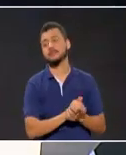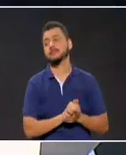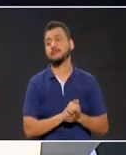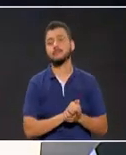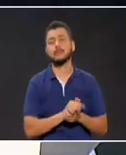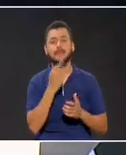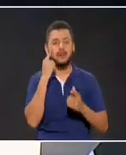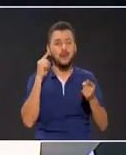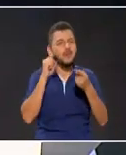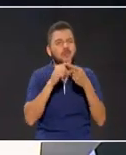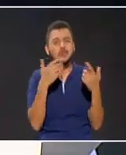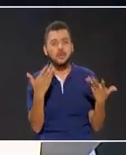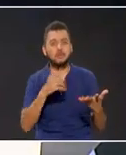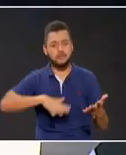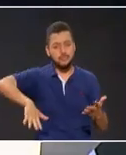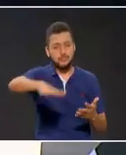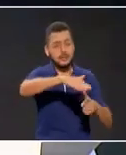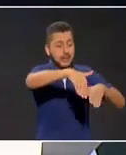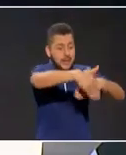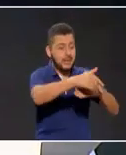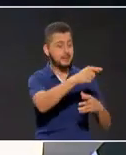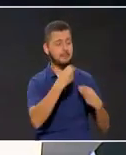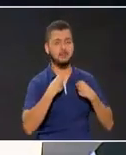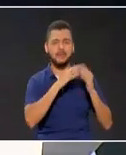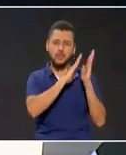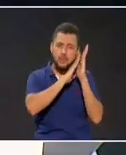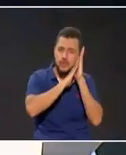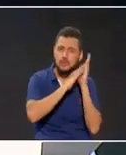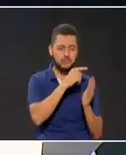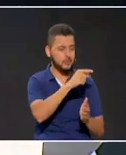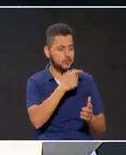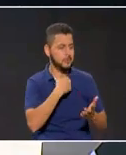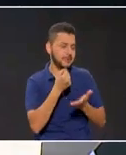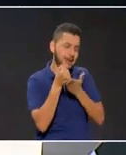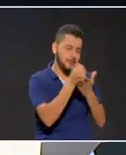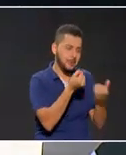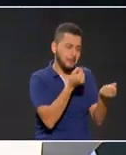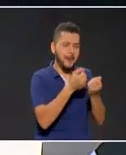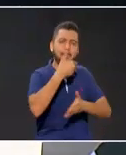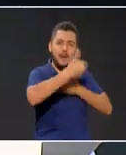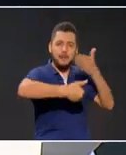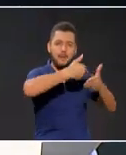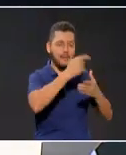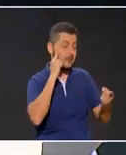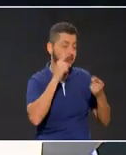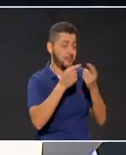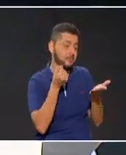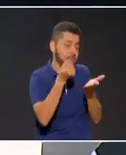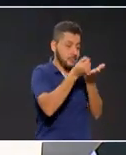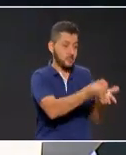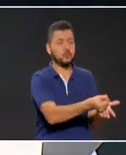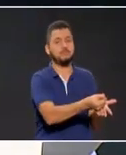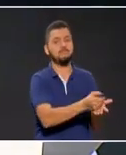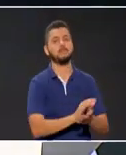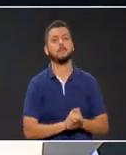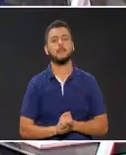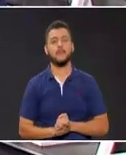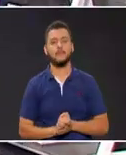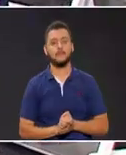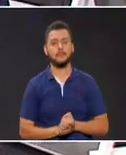en esa situación. Ahí hay que cambiar la norma para que nos permita atenderlos y atenderlos bien. Candidato, hay